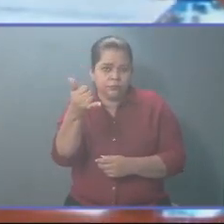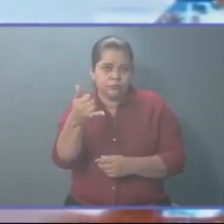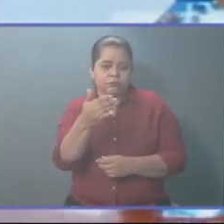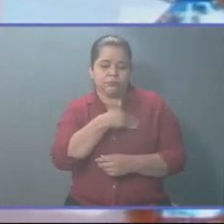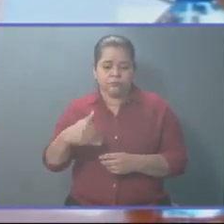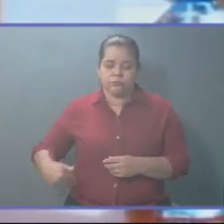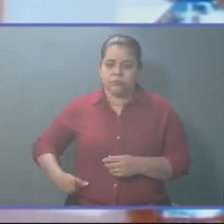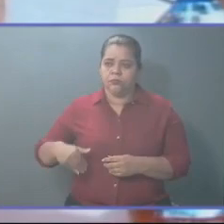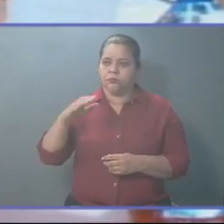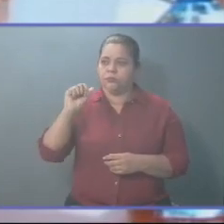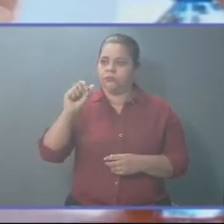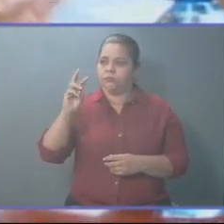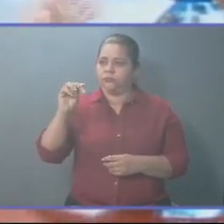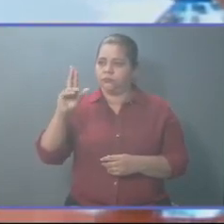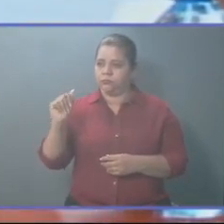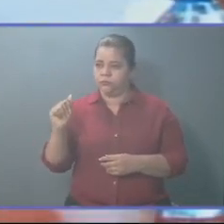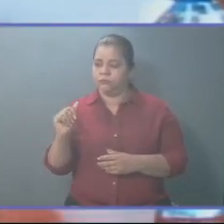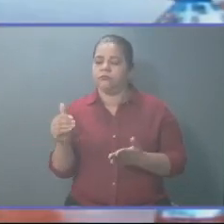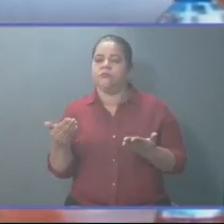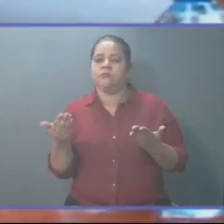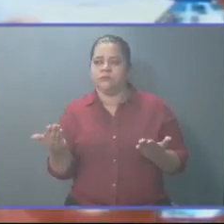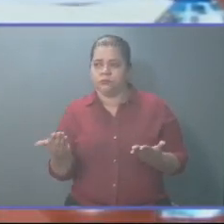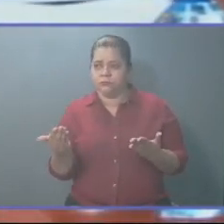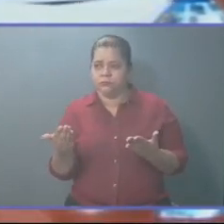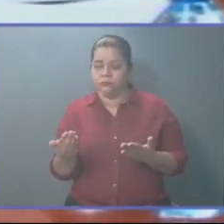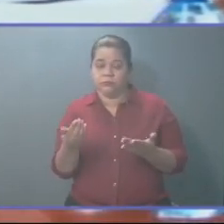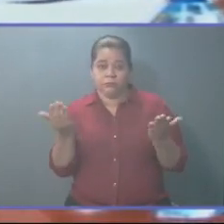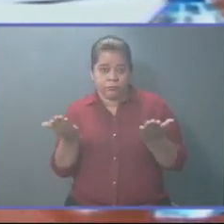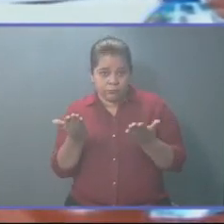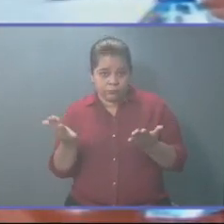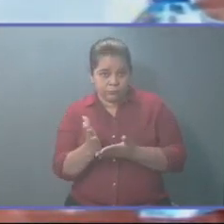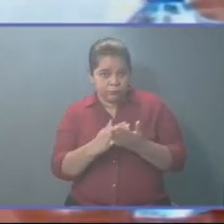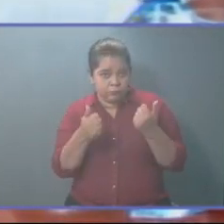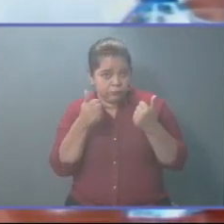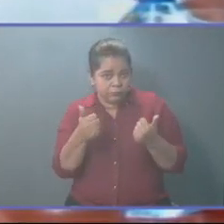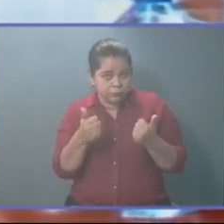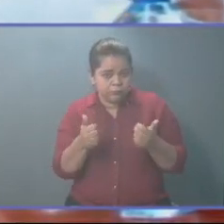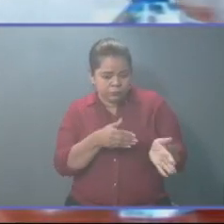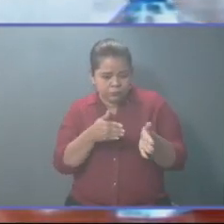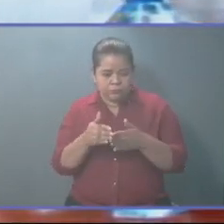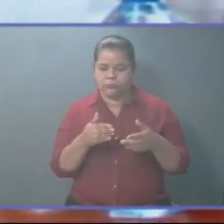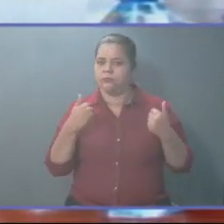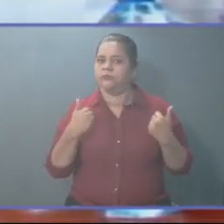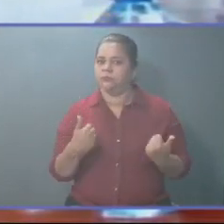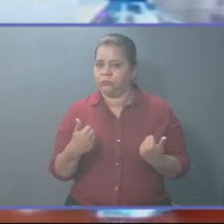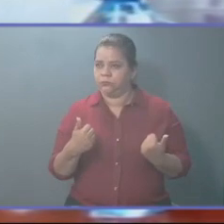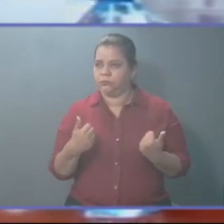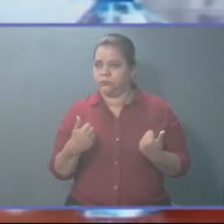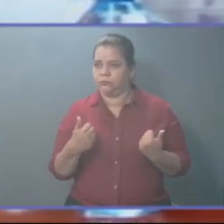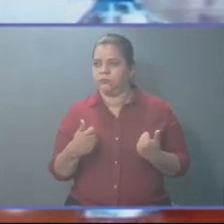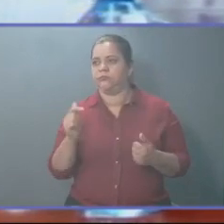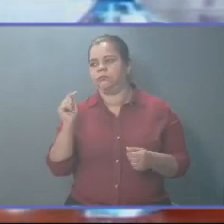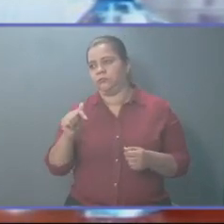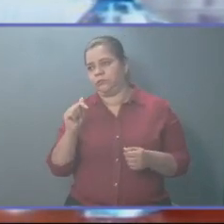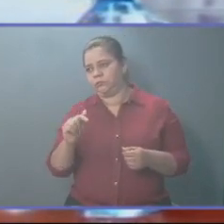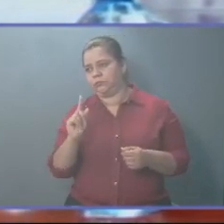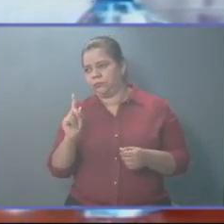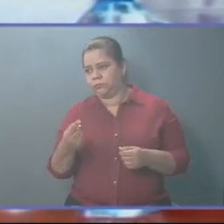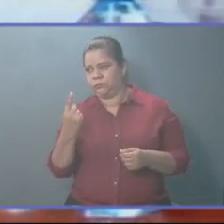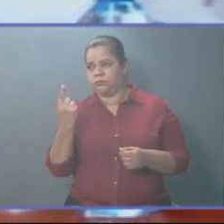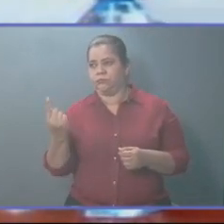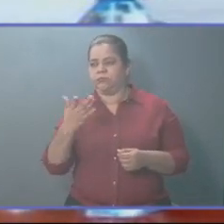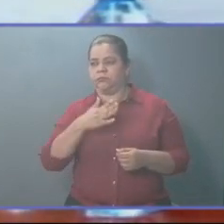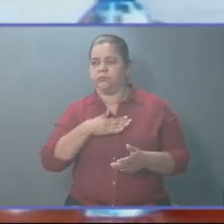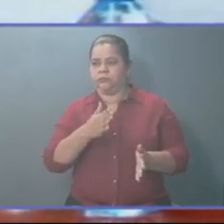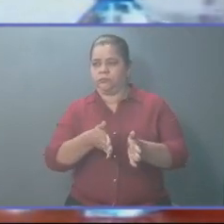Cámara, a fin de que lo que se haga, si se va a hacer bien, que inicie bien, ¿verdad? Ese sería únicamente